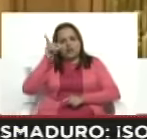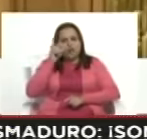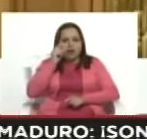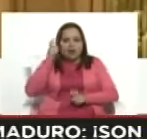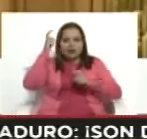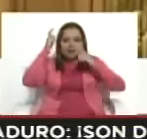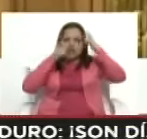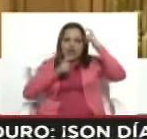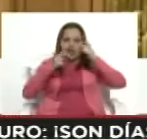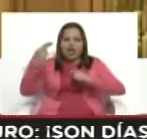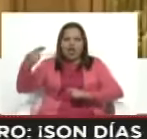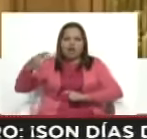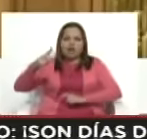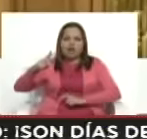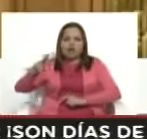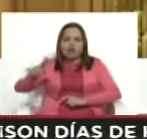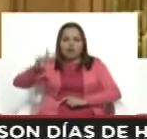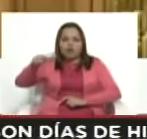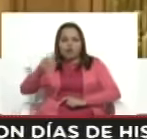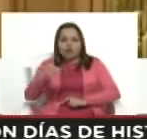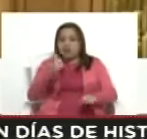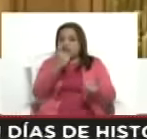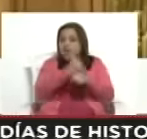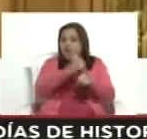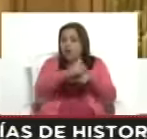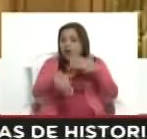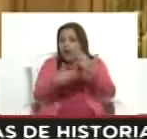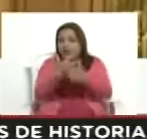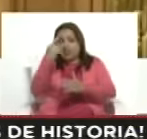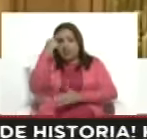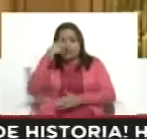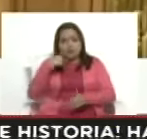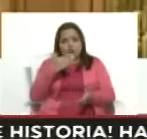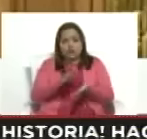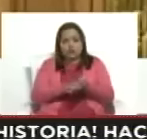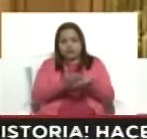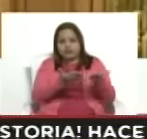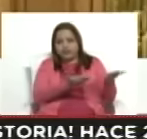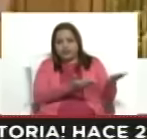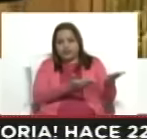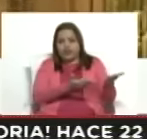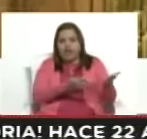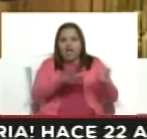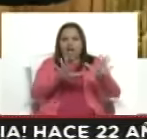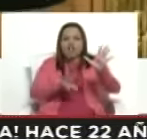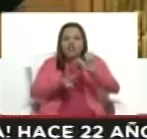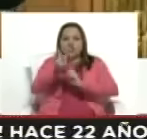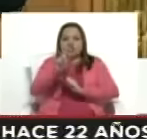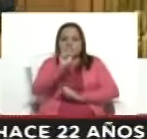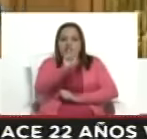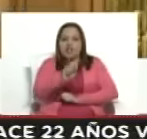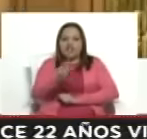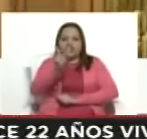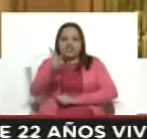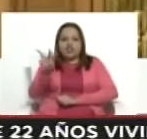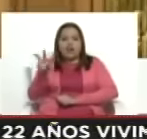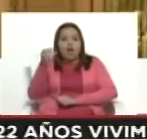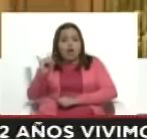Murió o trabajó hasta el día que murió María. A las 2:22 tenía una reunión.